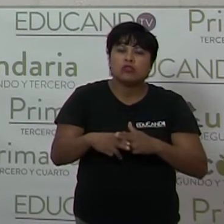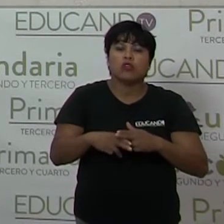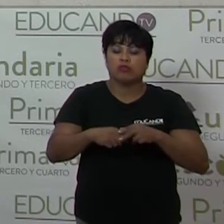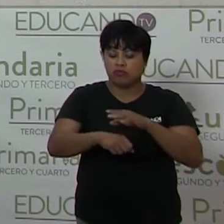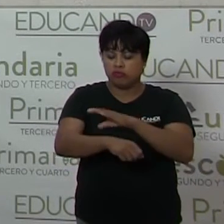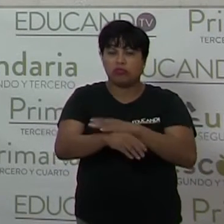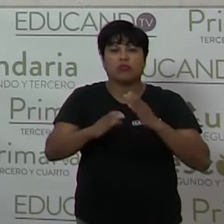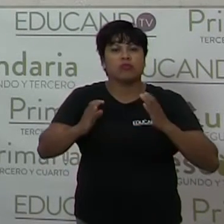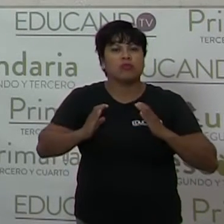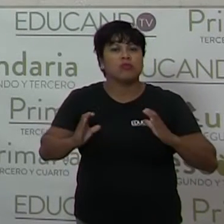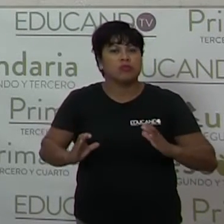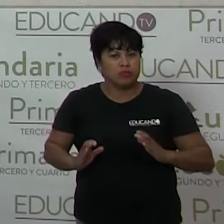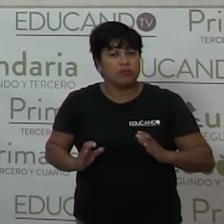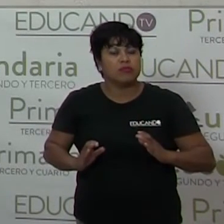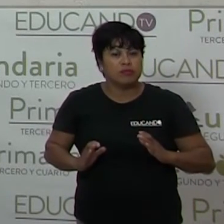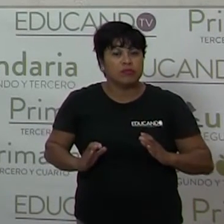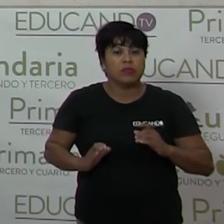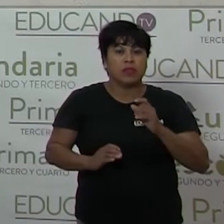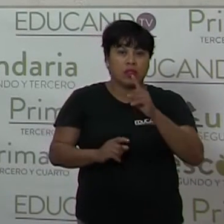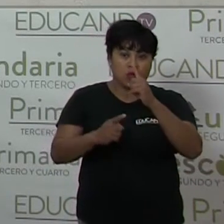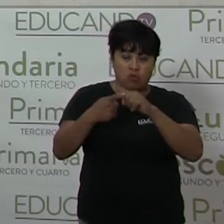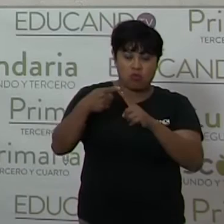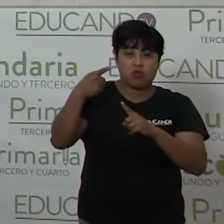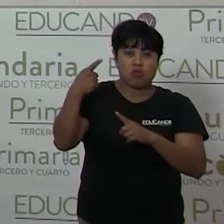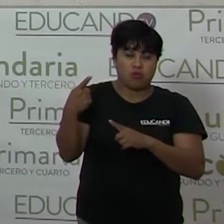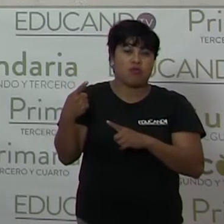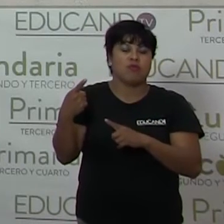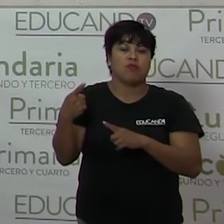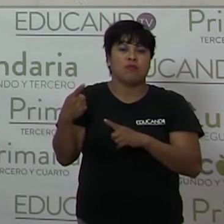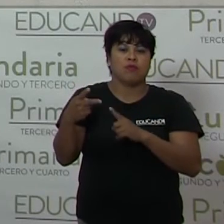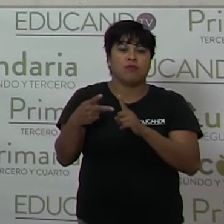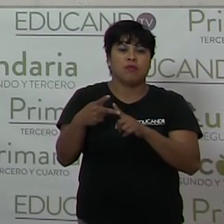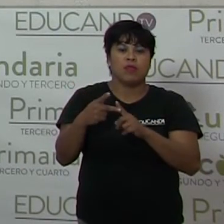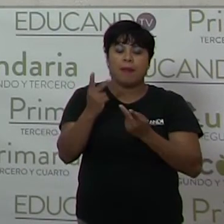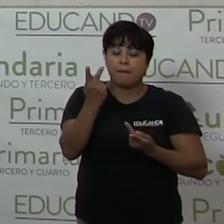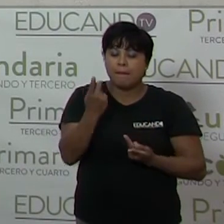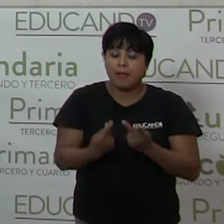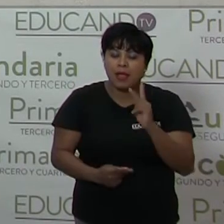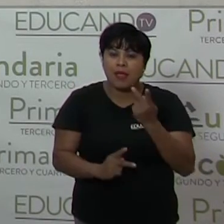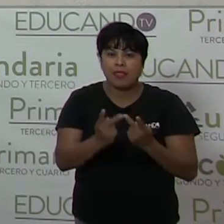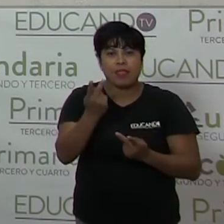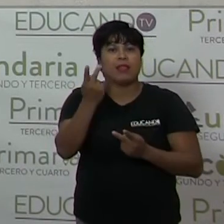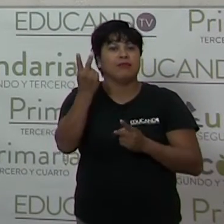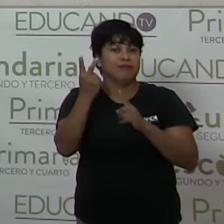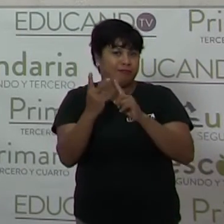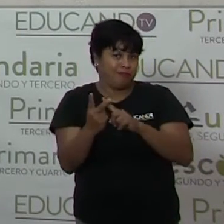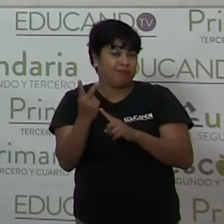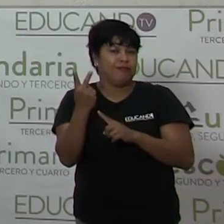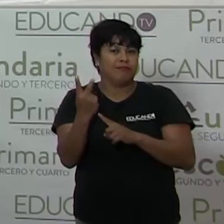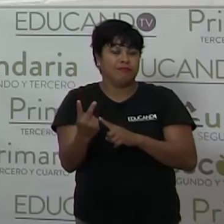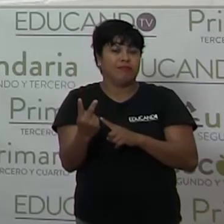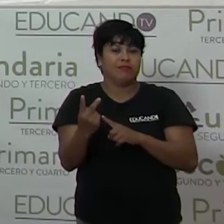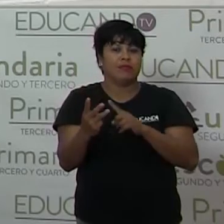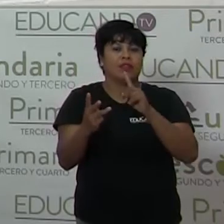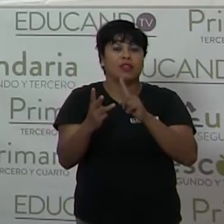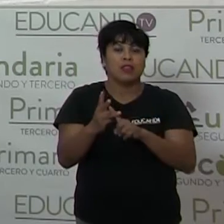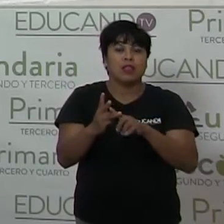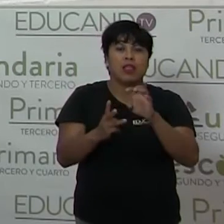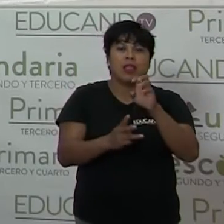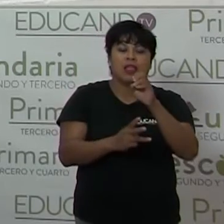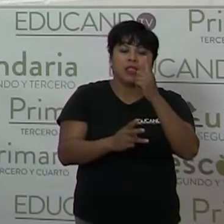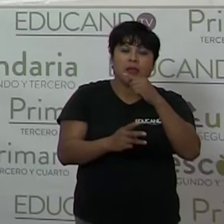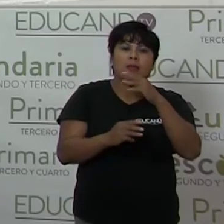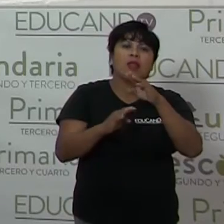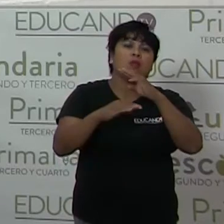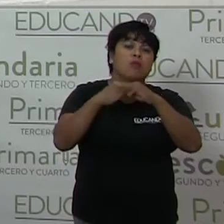músculos y las articulaciones es uno las plantas son dos y los enigmas